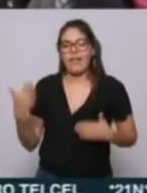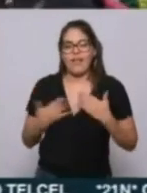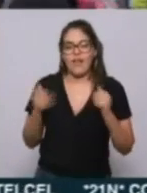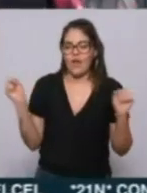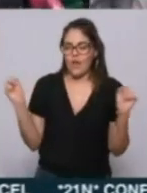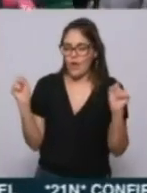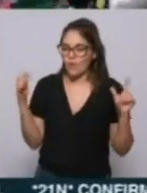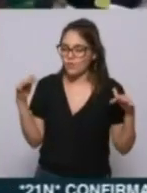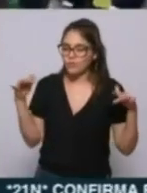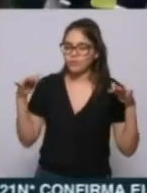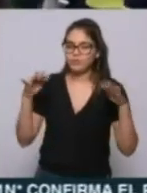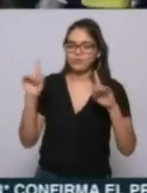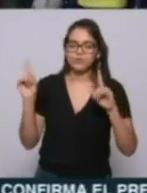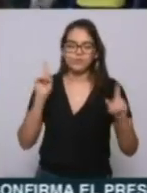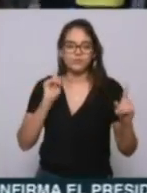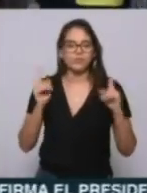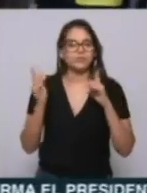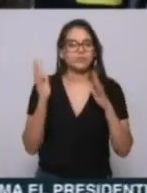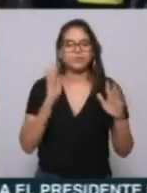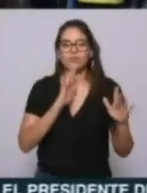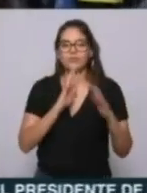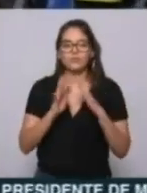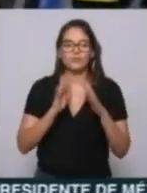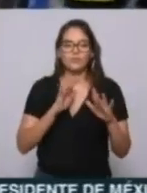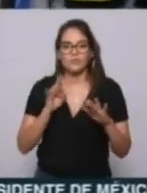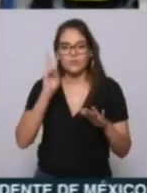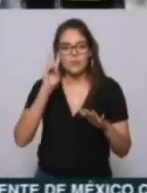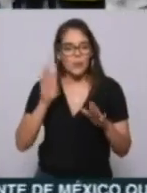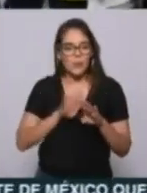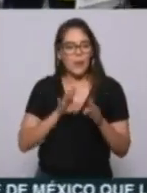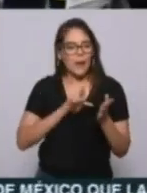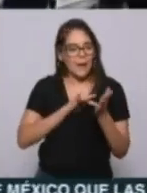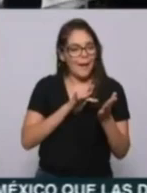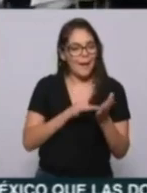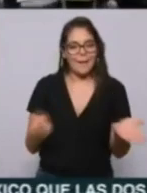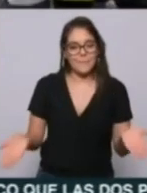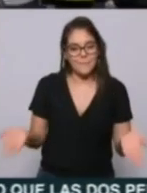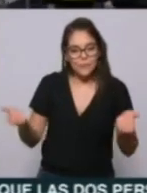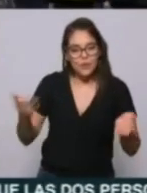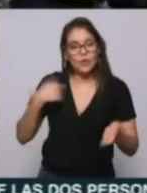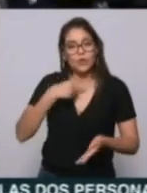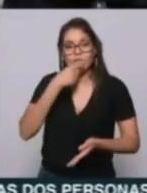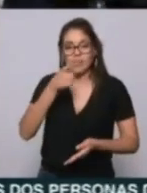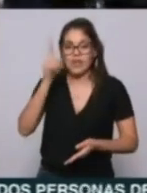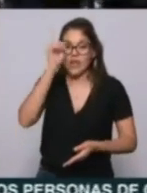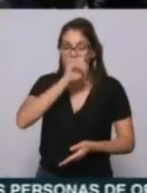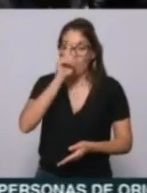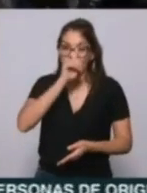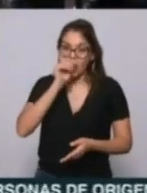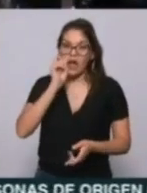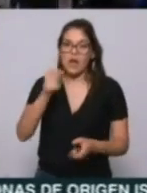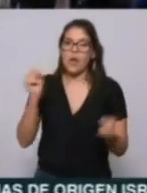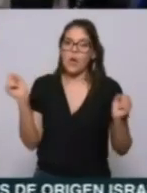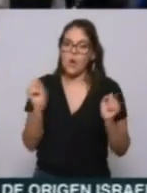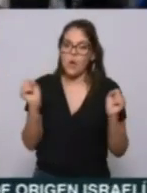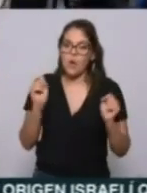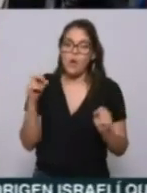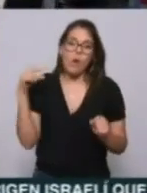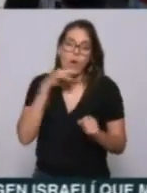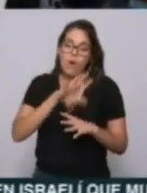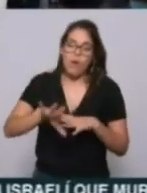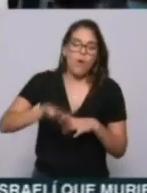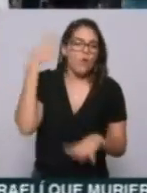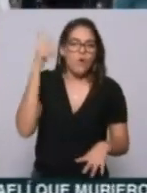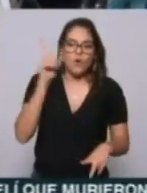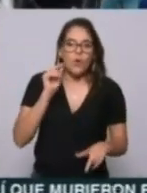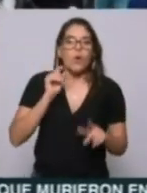que están a tu alrededor, te hacen, te impulsan. Todo lo único que recomiendo ahí es que mantengas un ritmo de carrera razonable, que no te